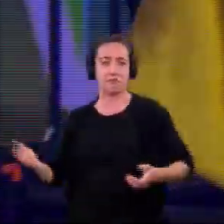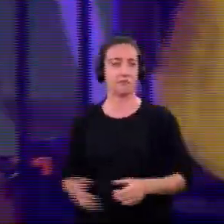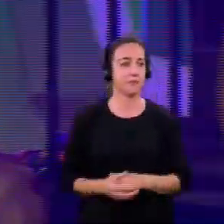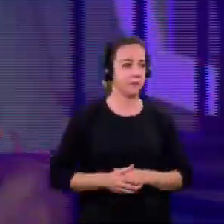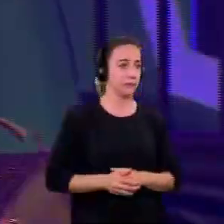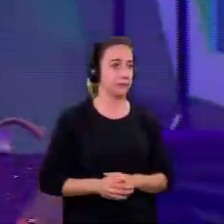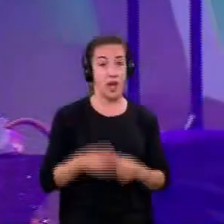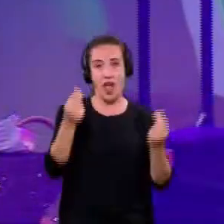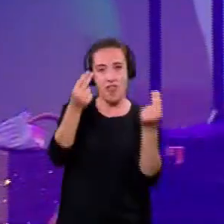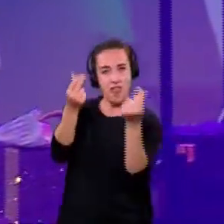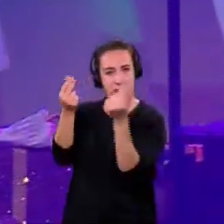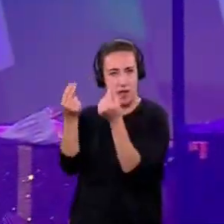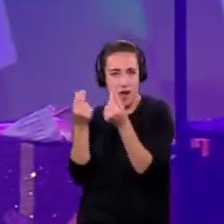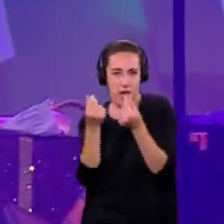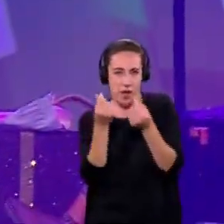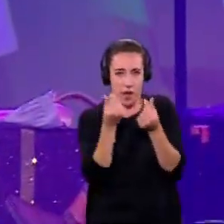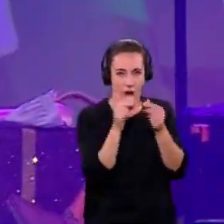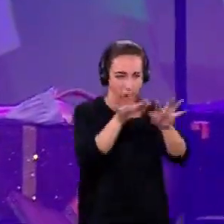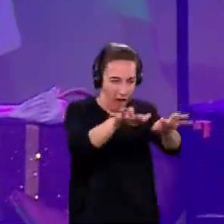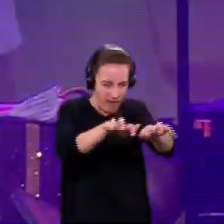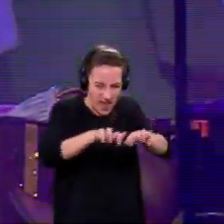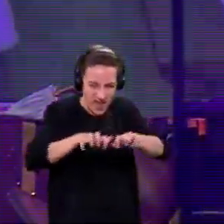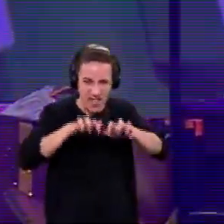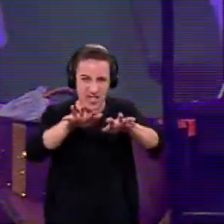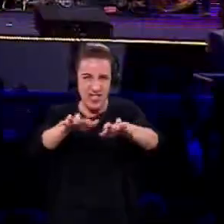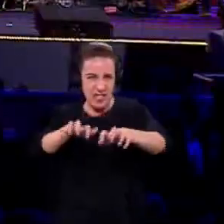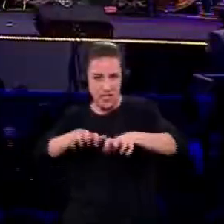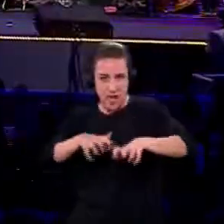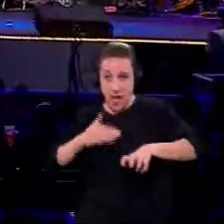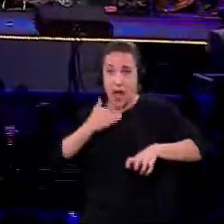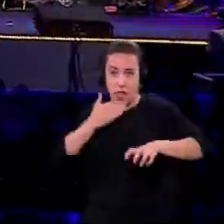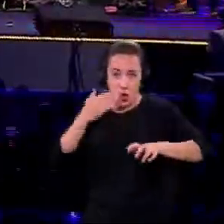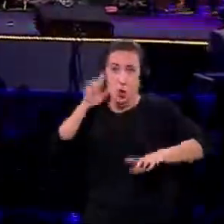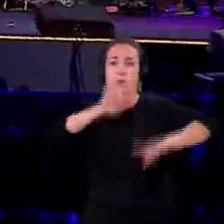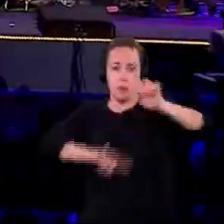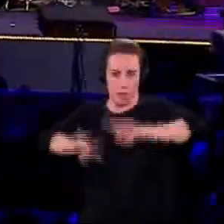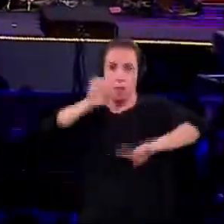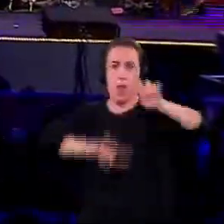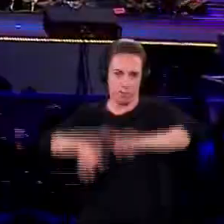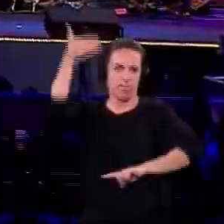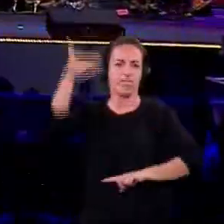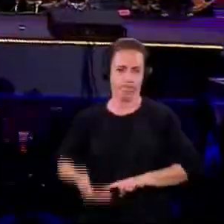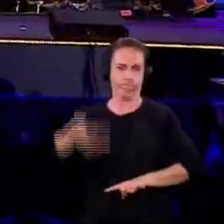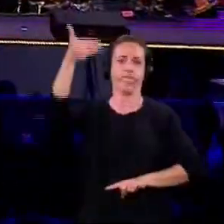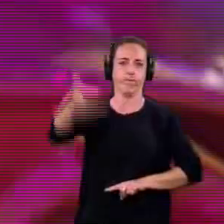Es el dinero y la puta avaricia una lacra